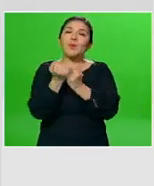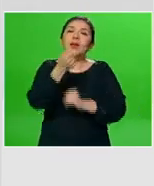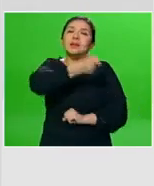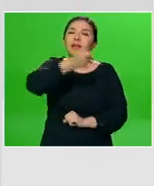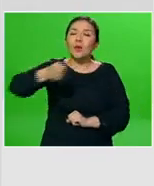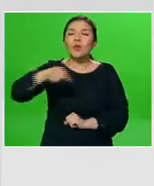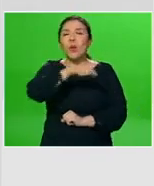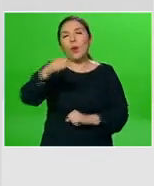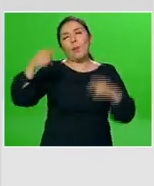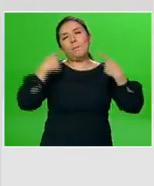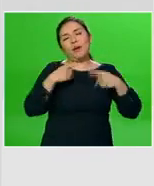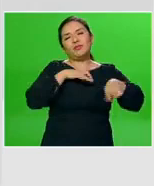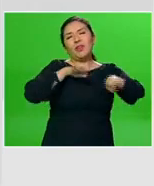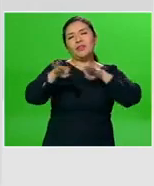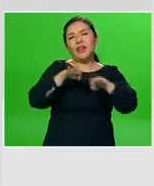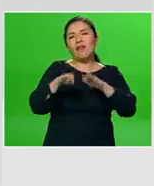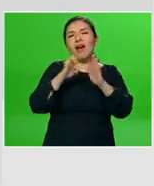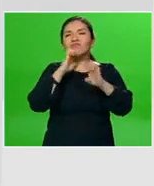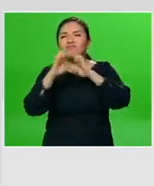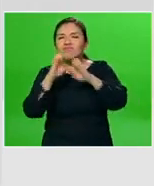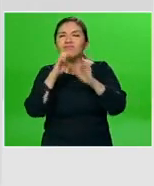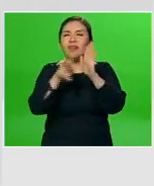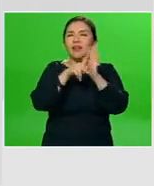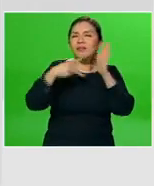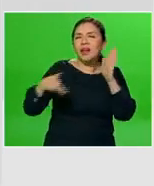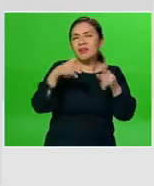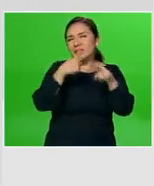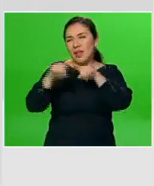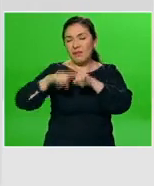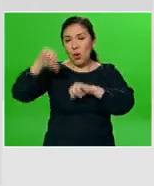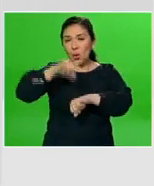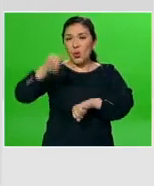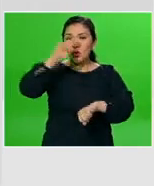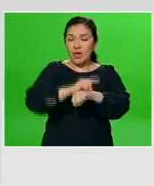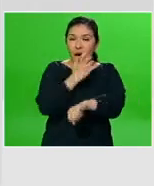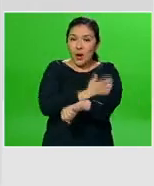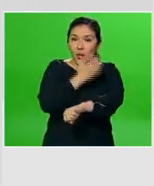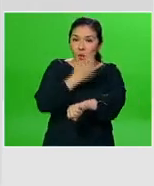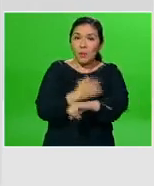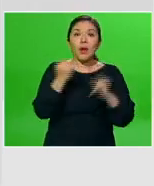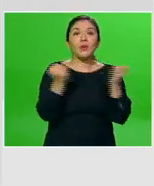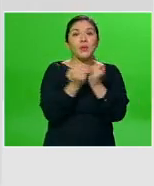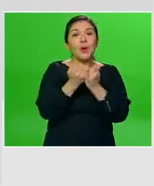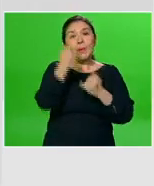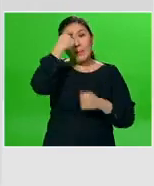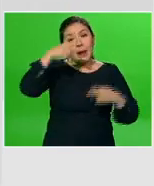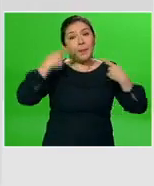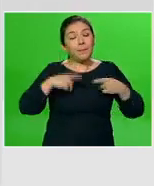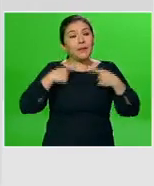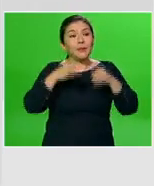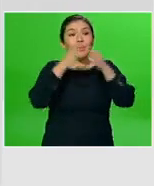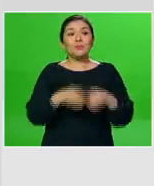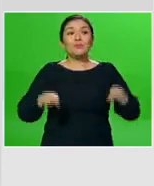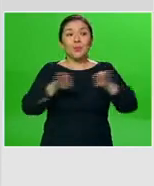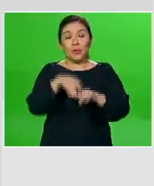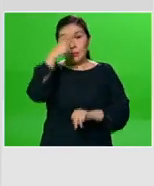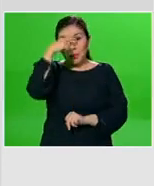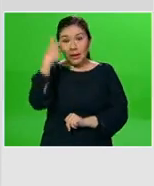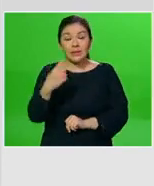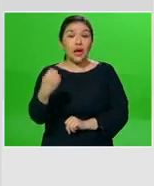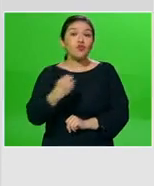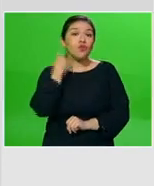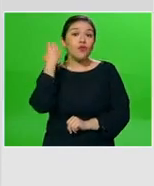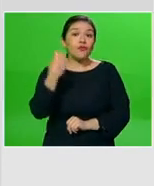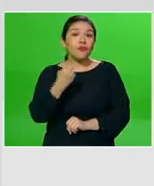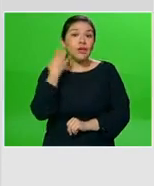de comunicación compañeros compañeros que nos acompañan en esta transmisión y por supuesto a las personas más importantes para quien esta conferencia